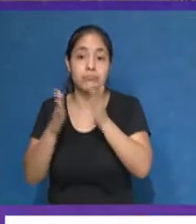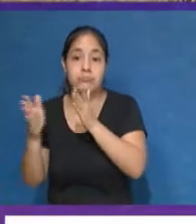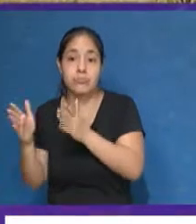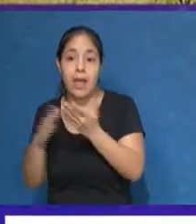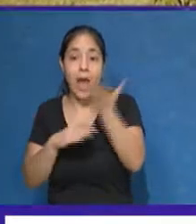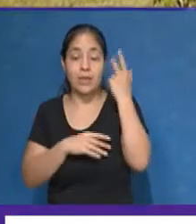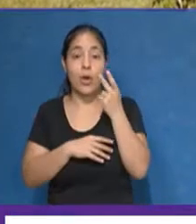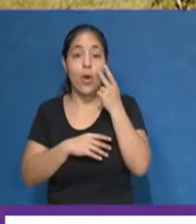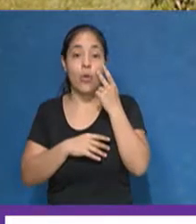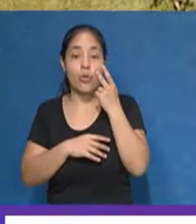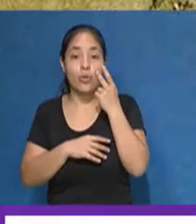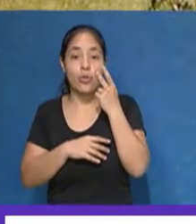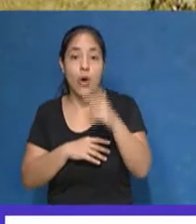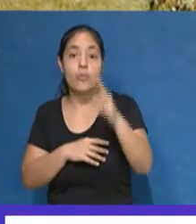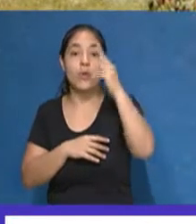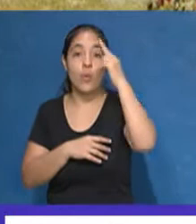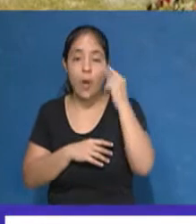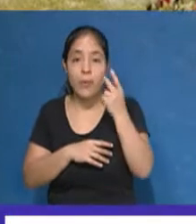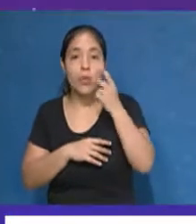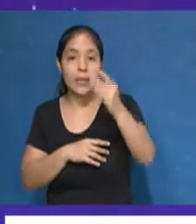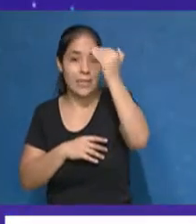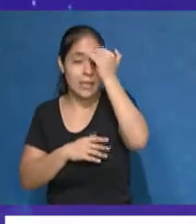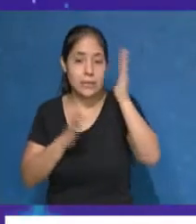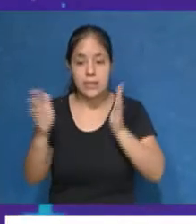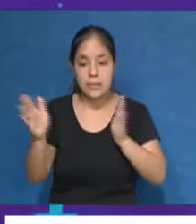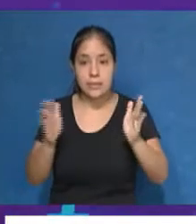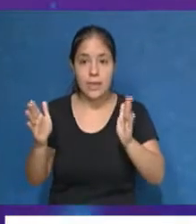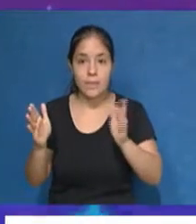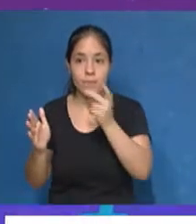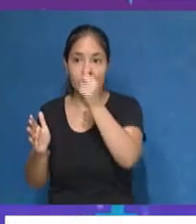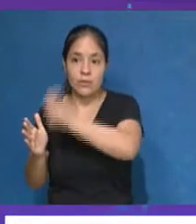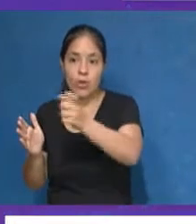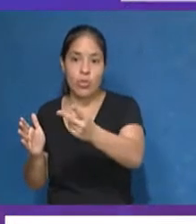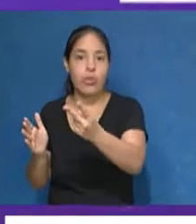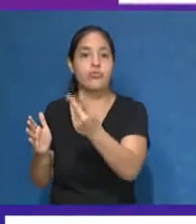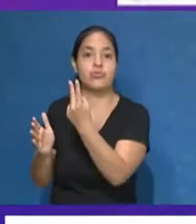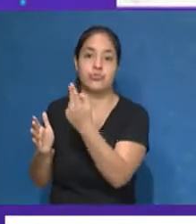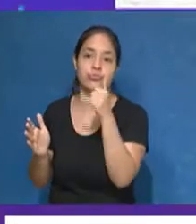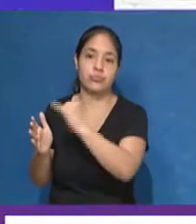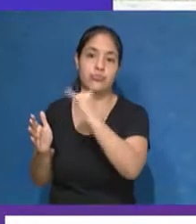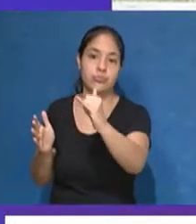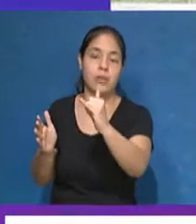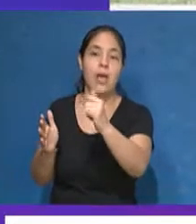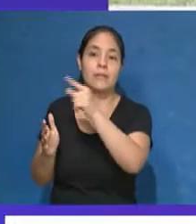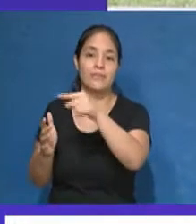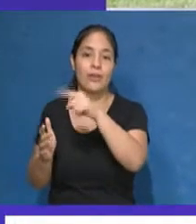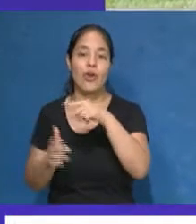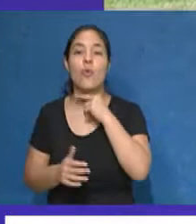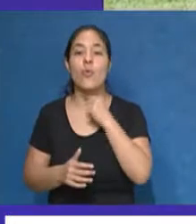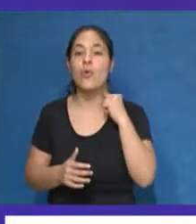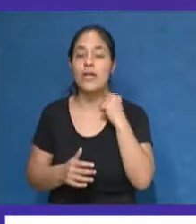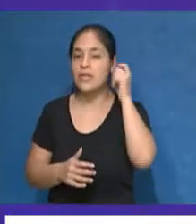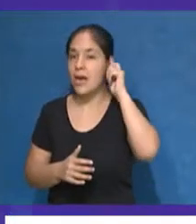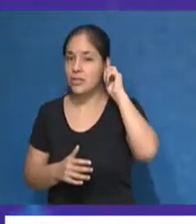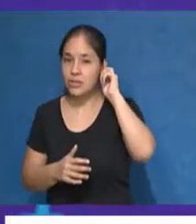desde 2009 a 2015 con dos acusados, ambos religiosos, de más de 50 años, en dos